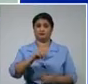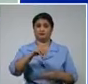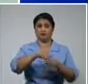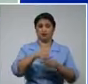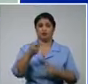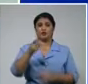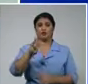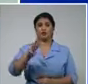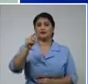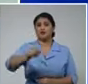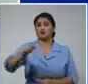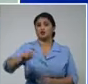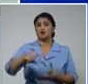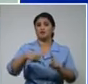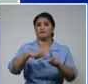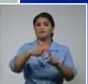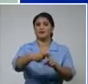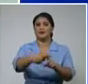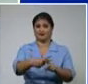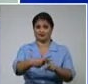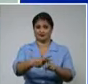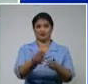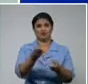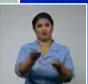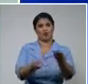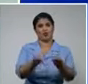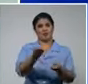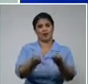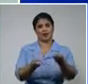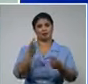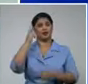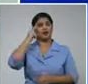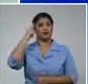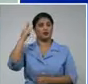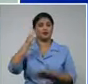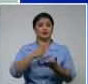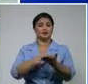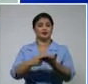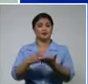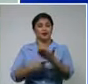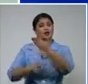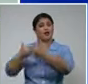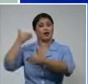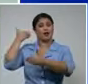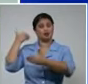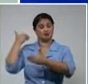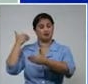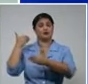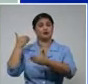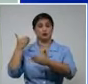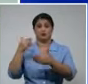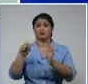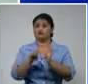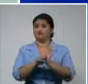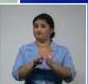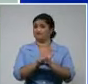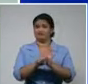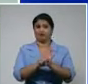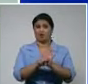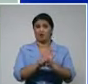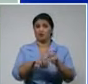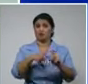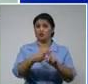provincia que tuvo una elevada transmisión semanas anteriores. Ha ido controlando, pero ojo con